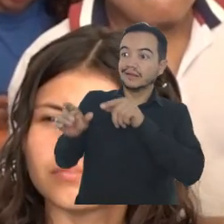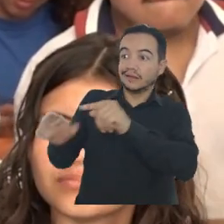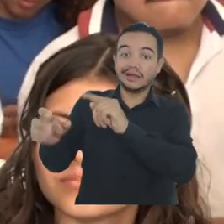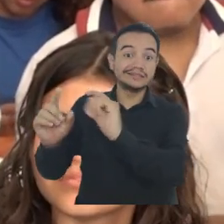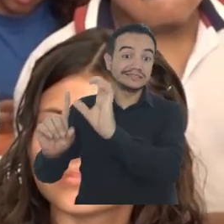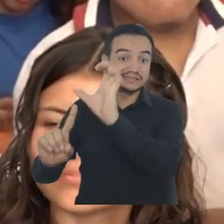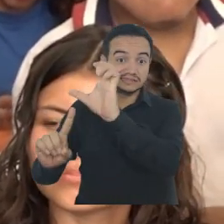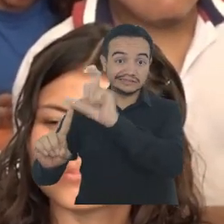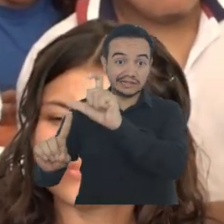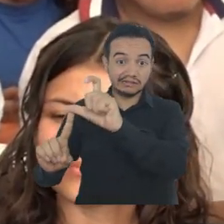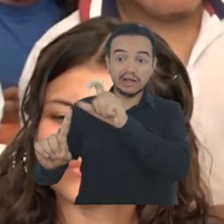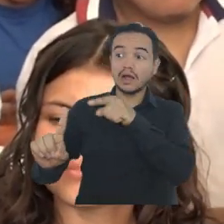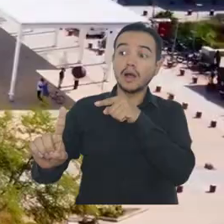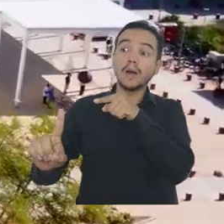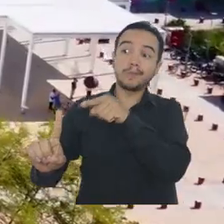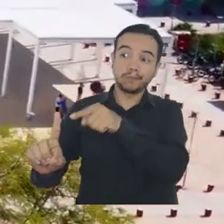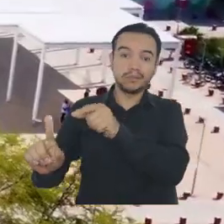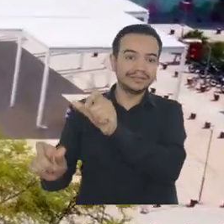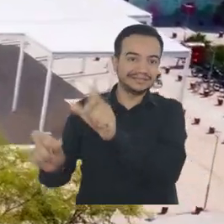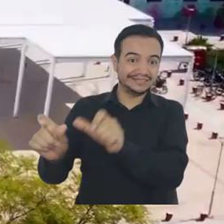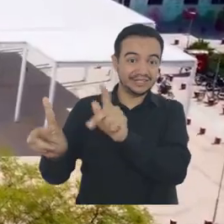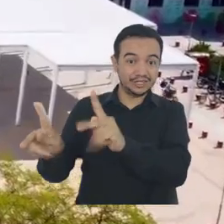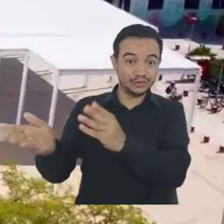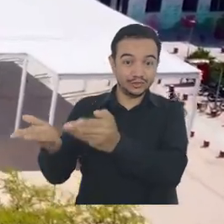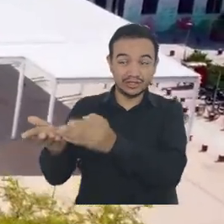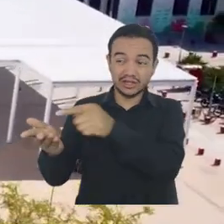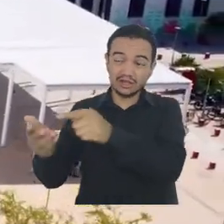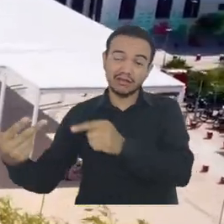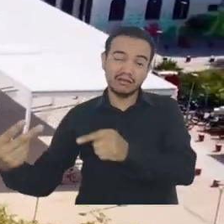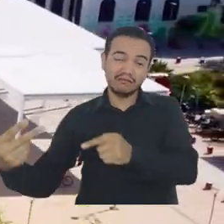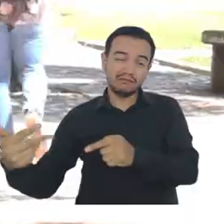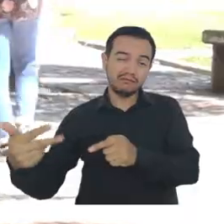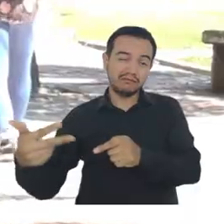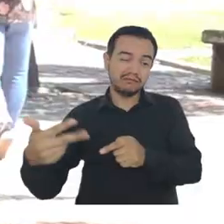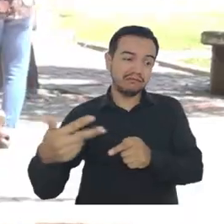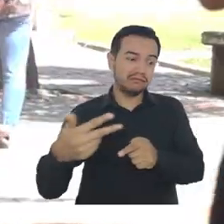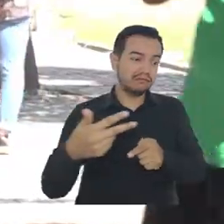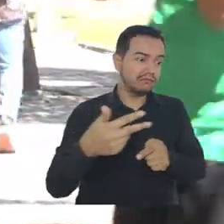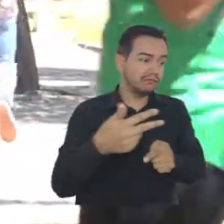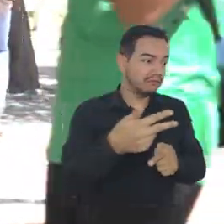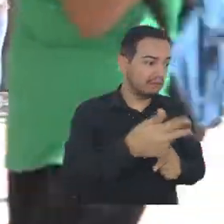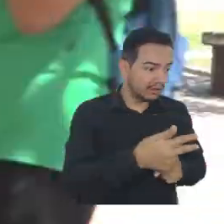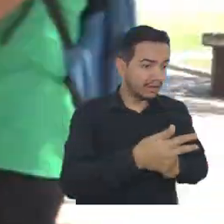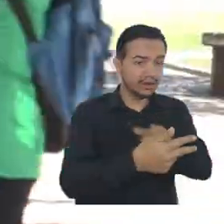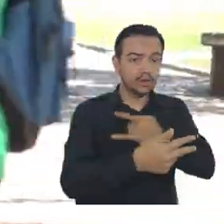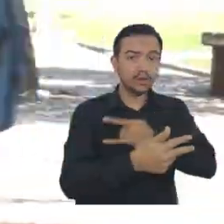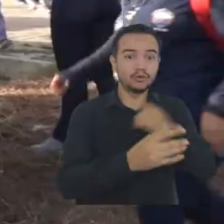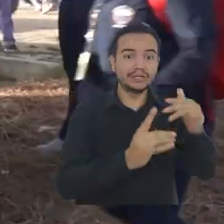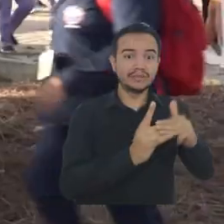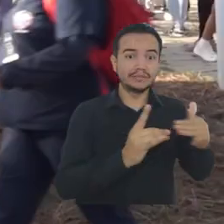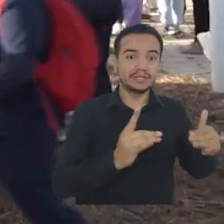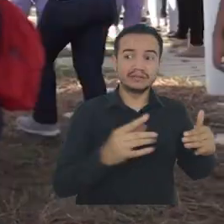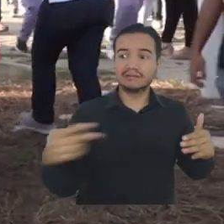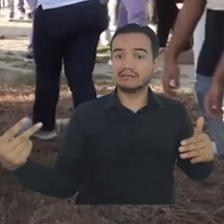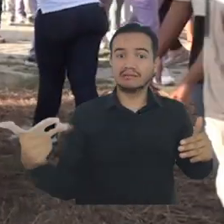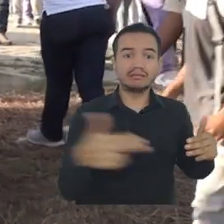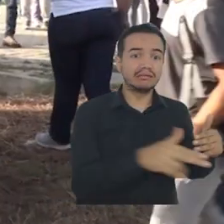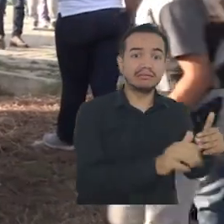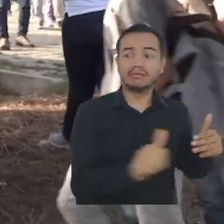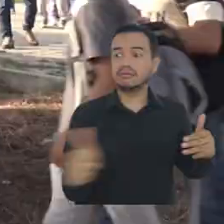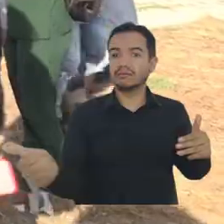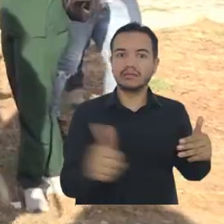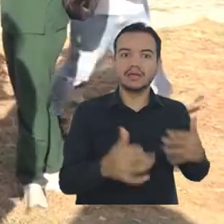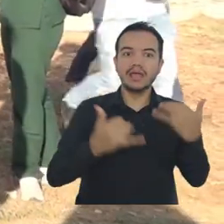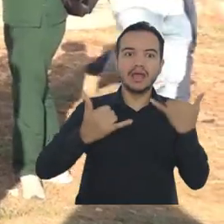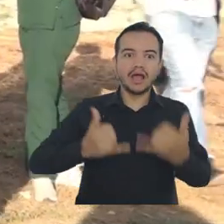Los estudiantes que residen en el municipio de Ciénaga y que a diario se trasladan desde y hacia la Universidad del Magdalena reciben la buena